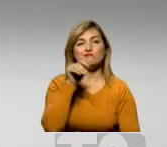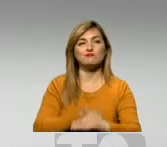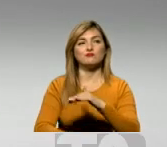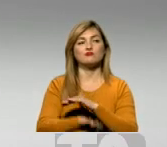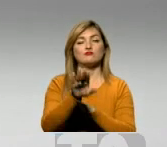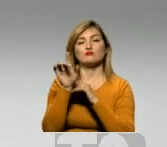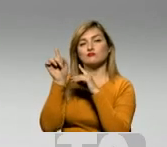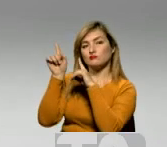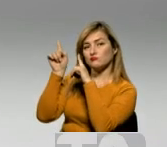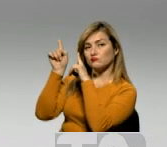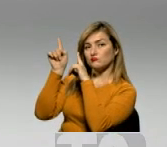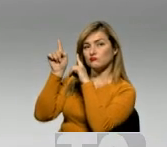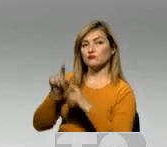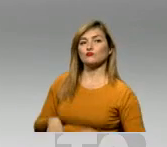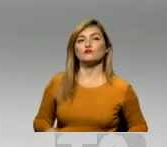ingrese a